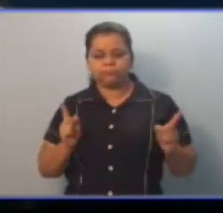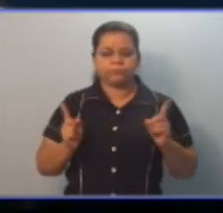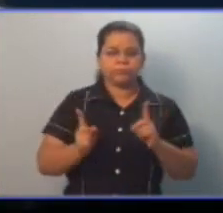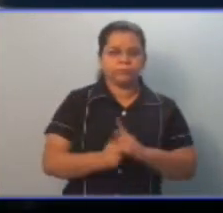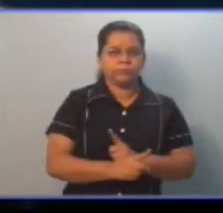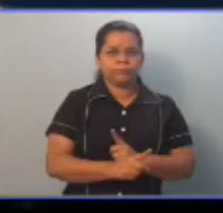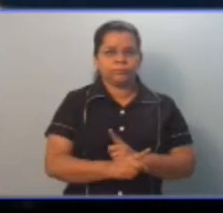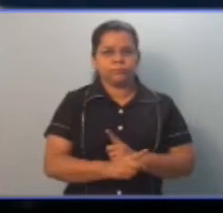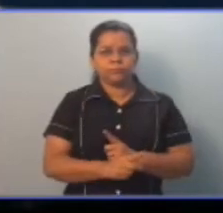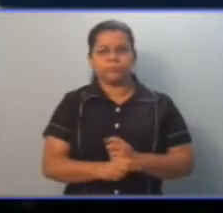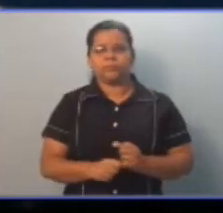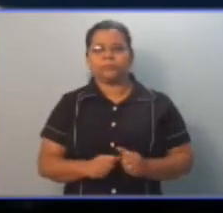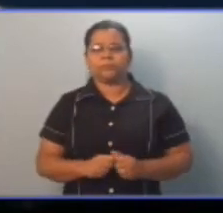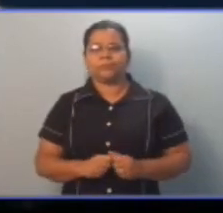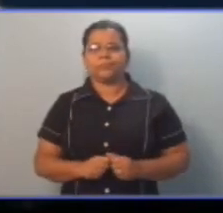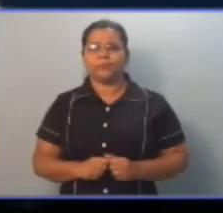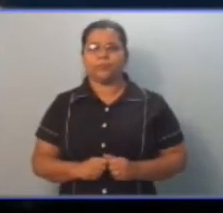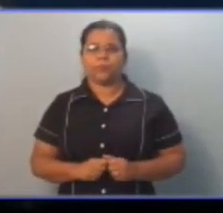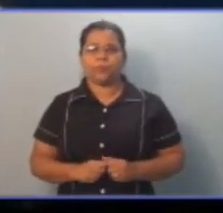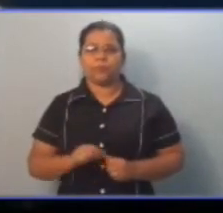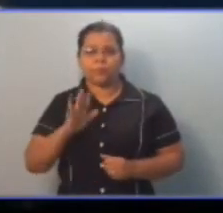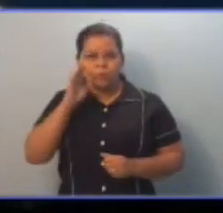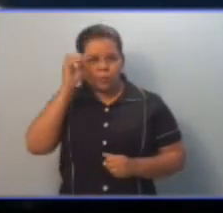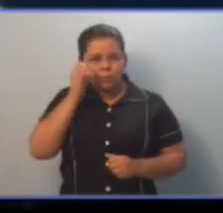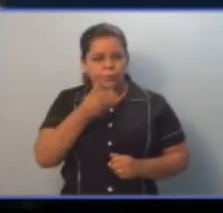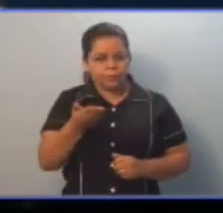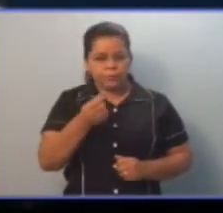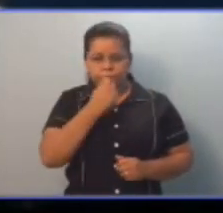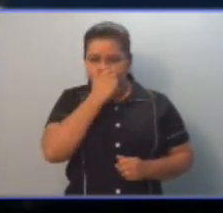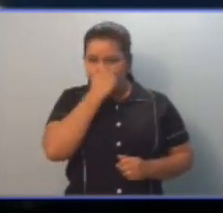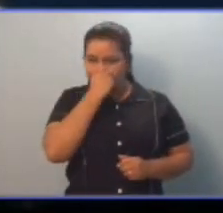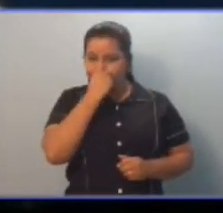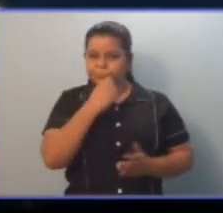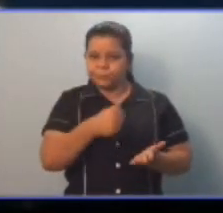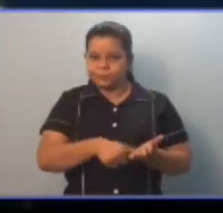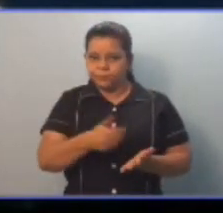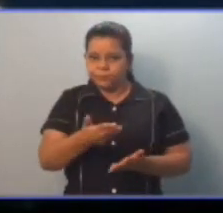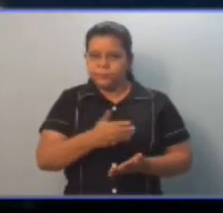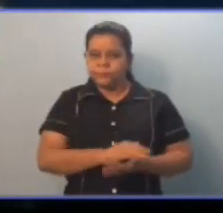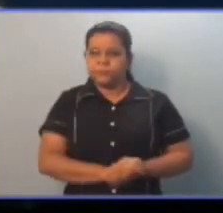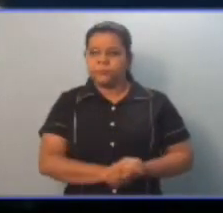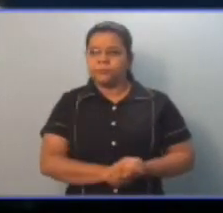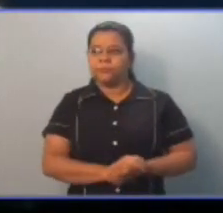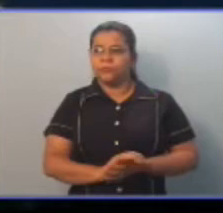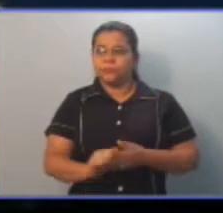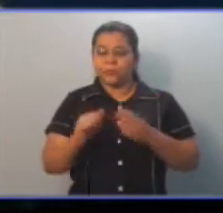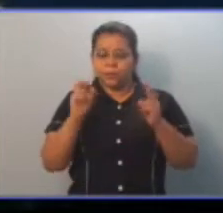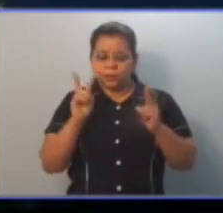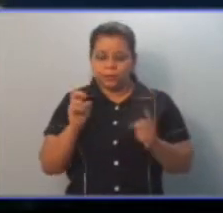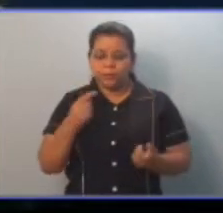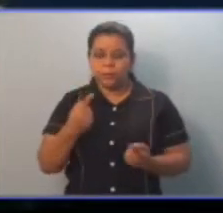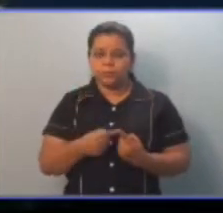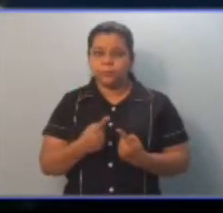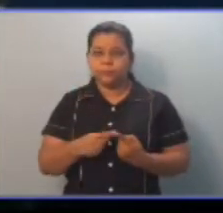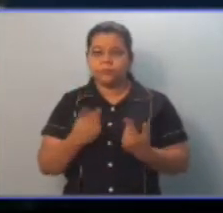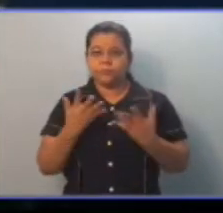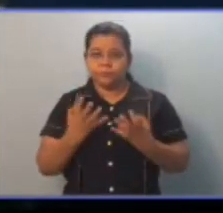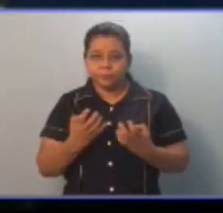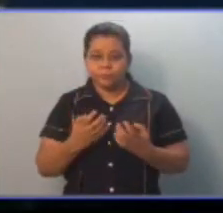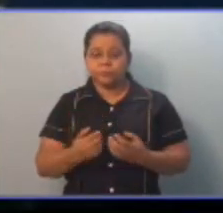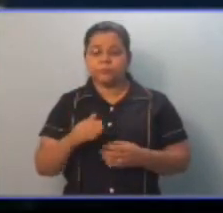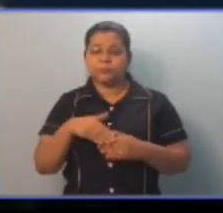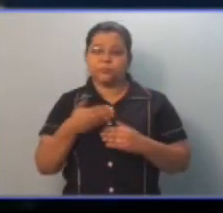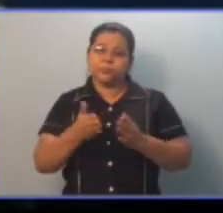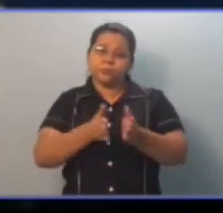y restaurativa. Su opinión, abogado Calderón, sobre este particular, y me voy a privar